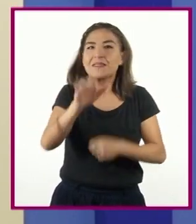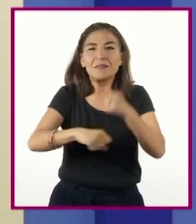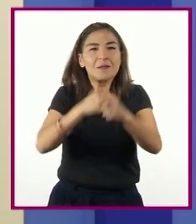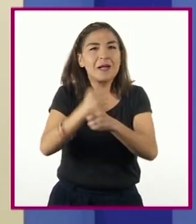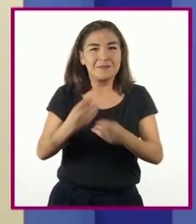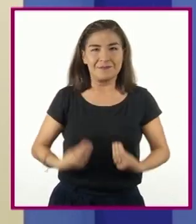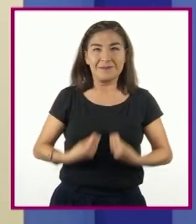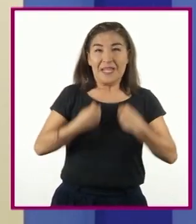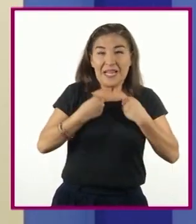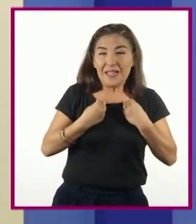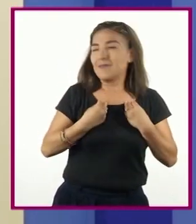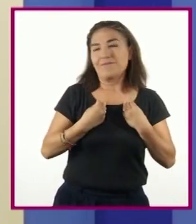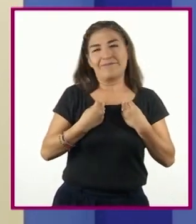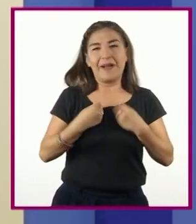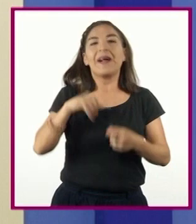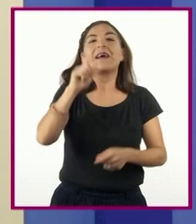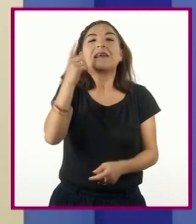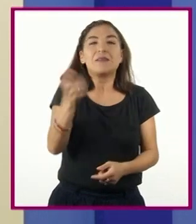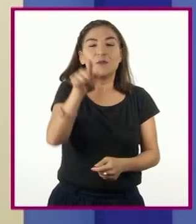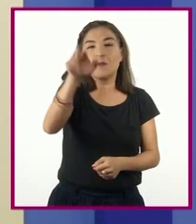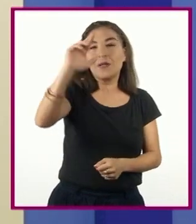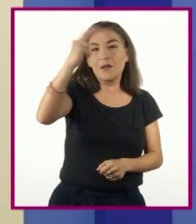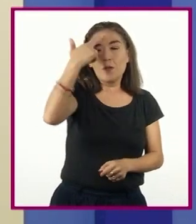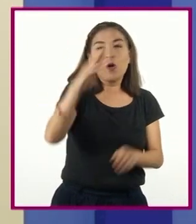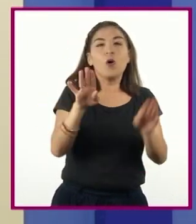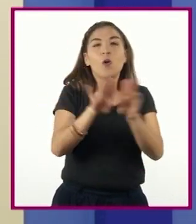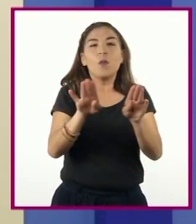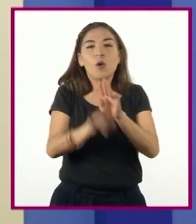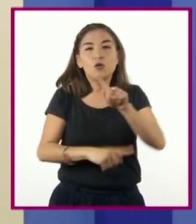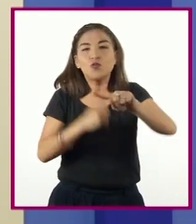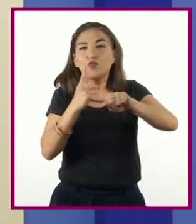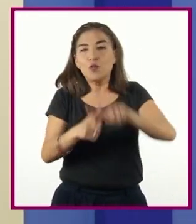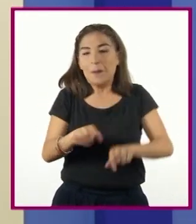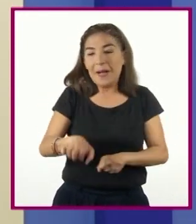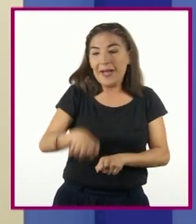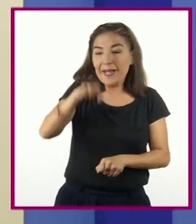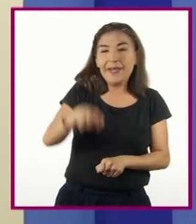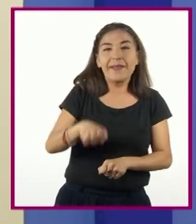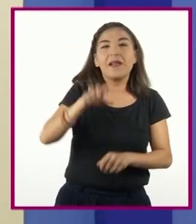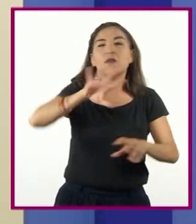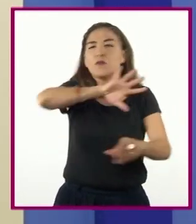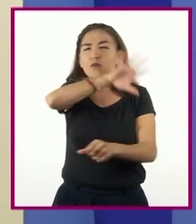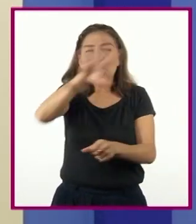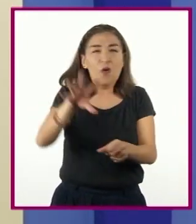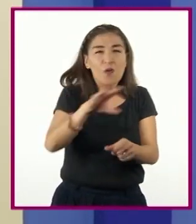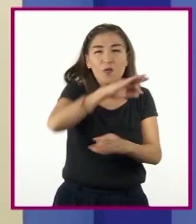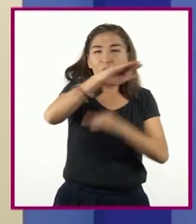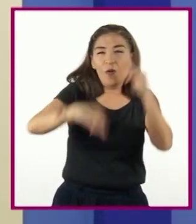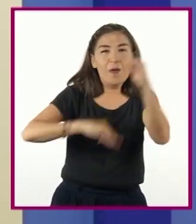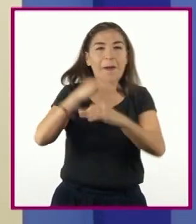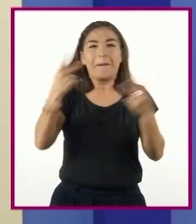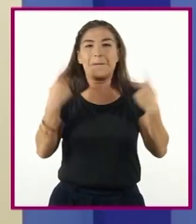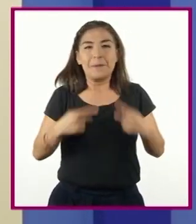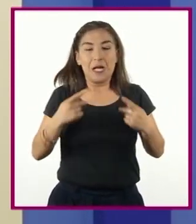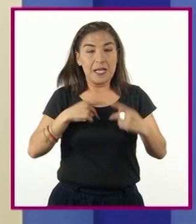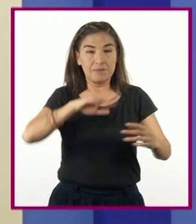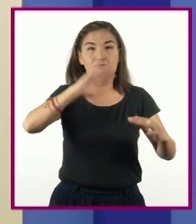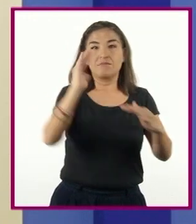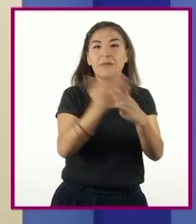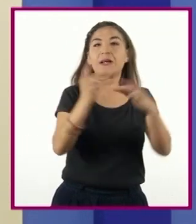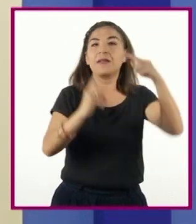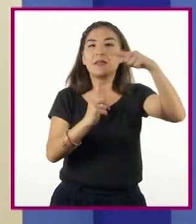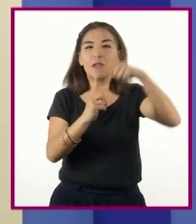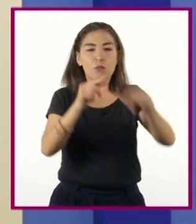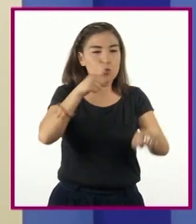años. Recuerda que el promedio se obtiene sumando las edades de toda la población y dividiéndola entre el